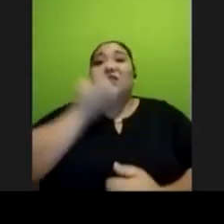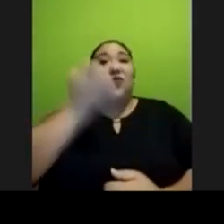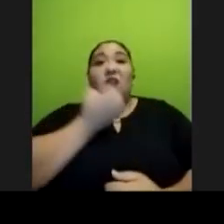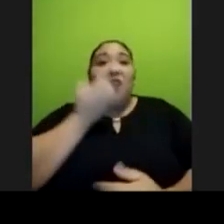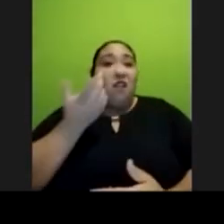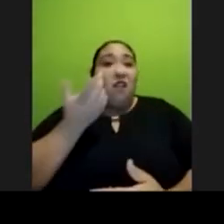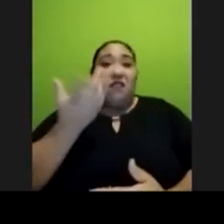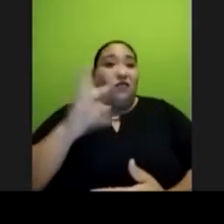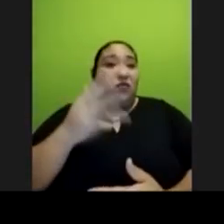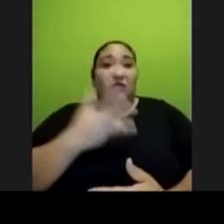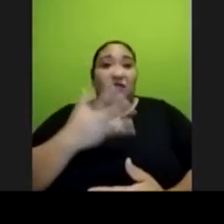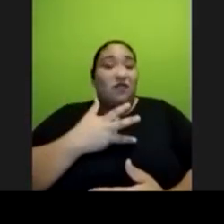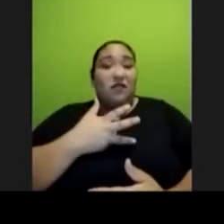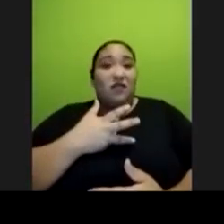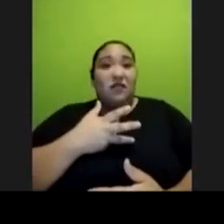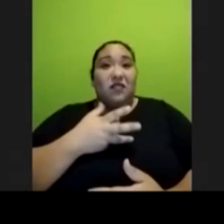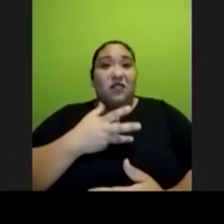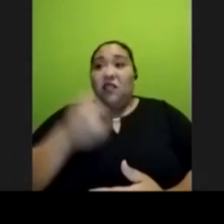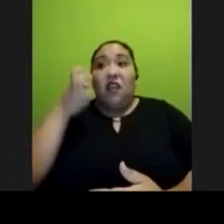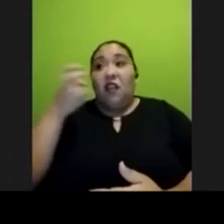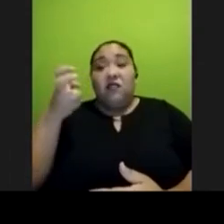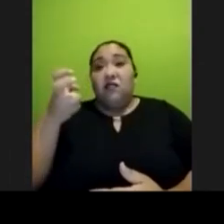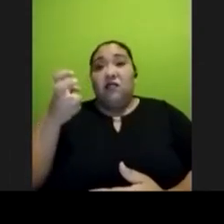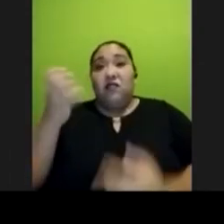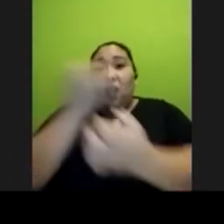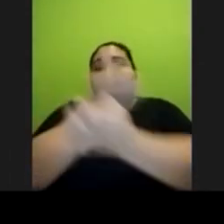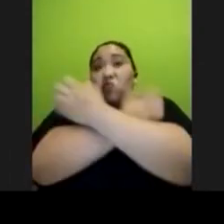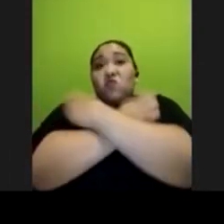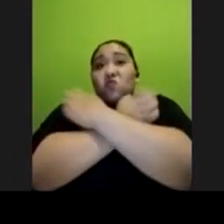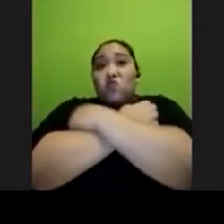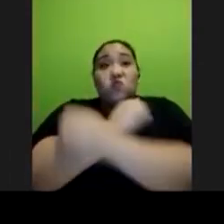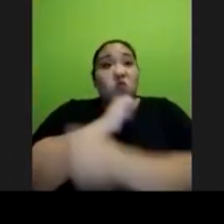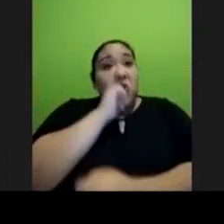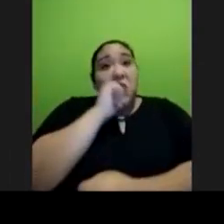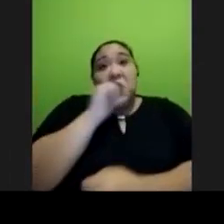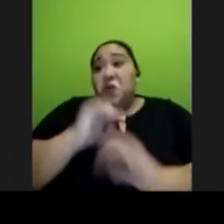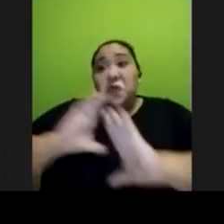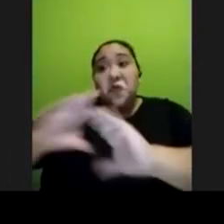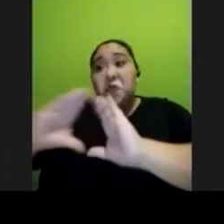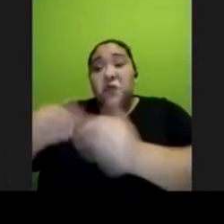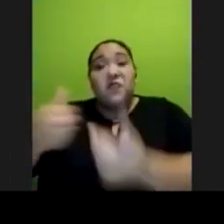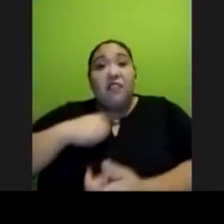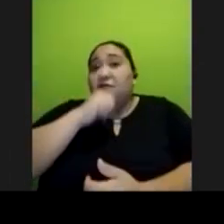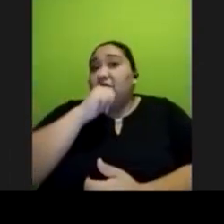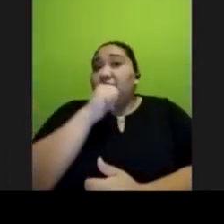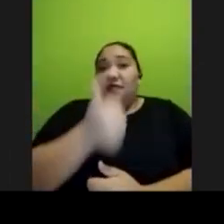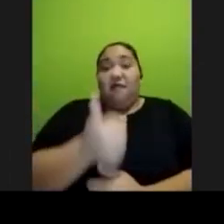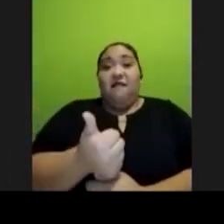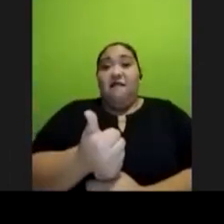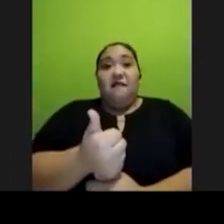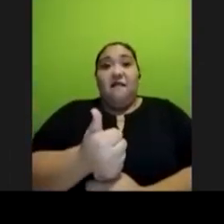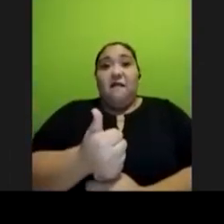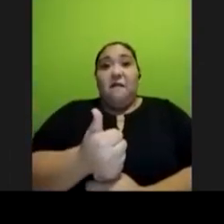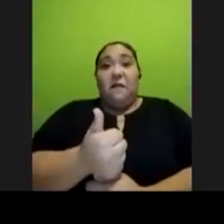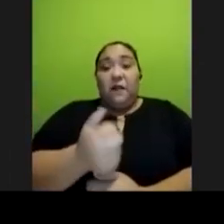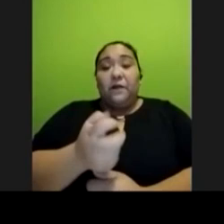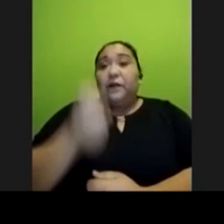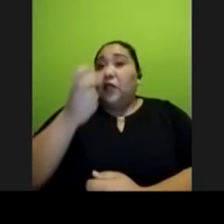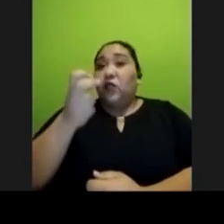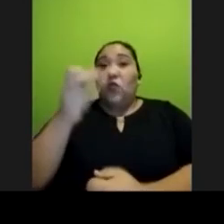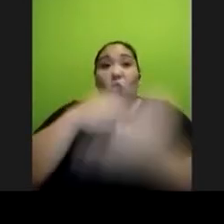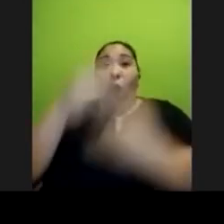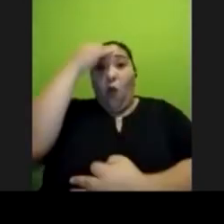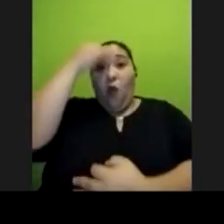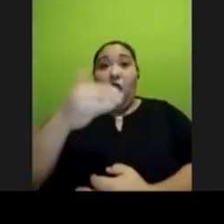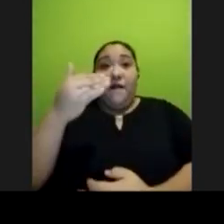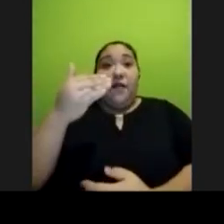acceso a ningún tipo de educación en este momento, y eso como sabemos todos tiene un impacto no solo en